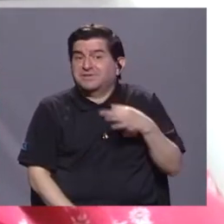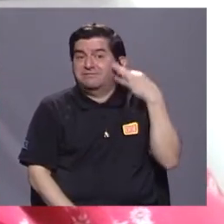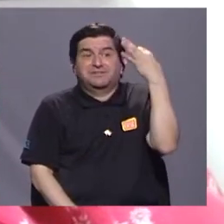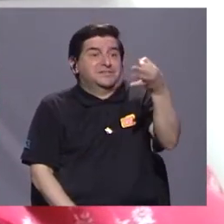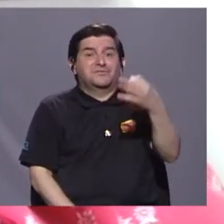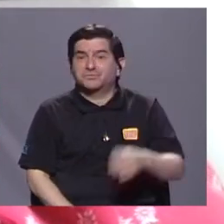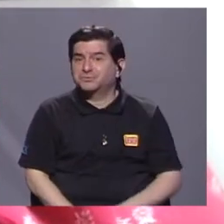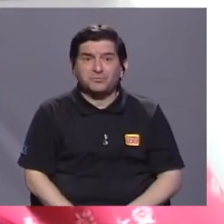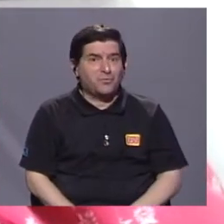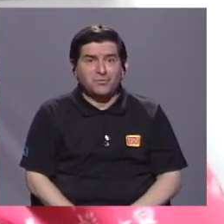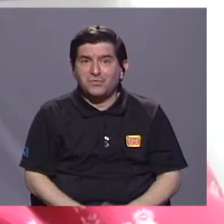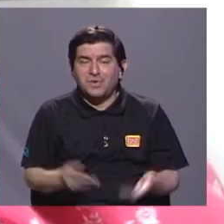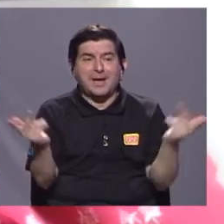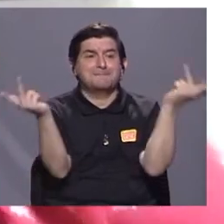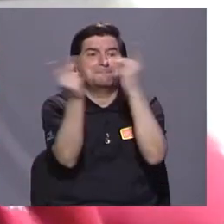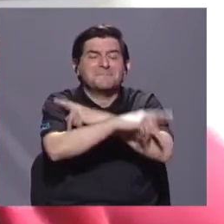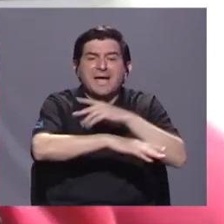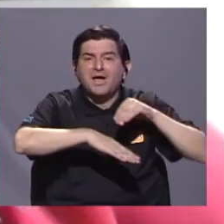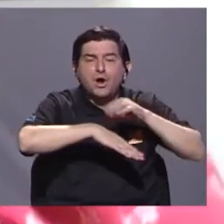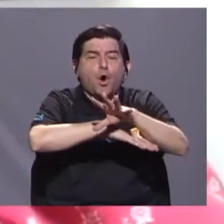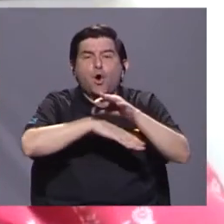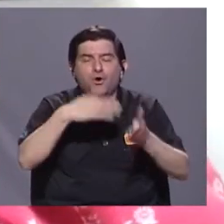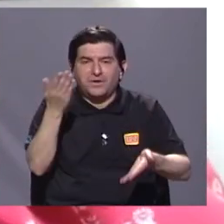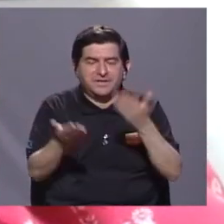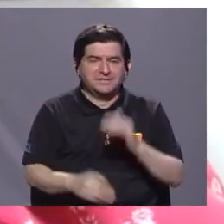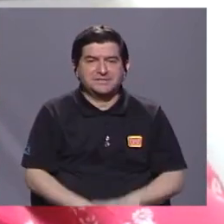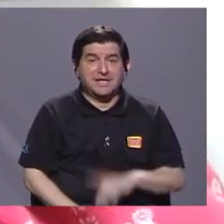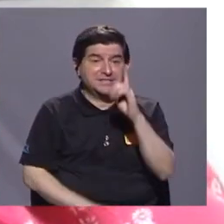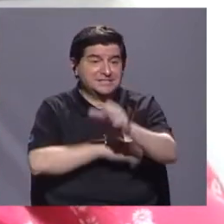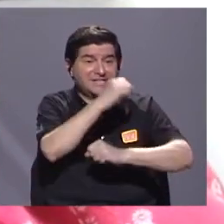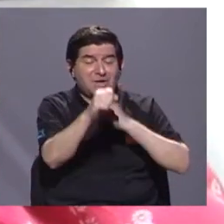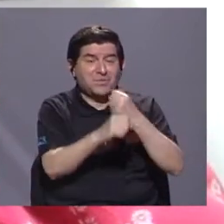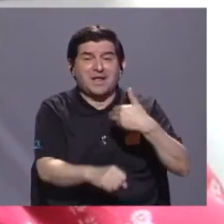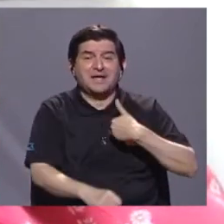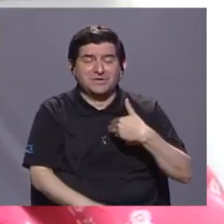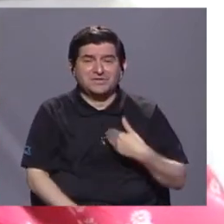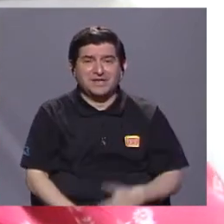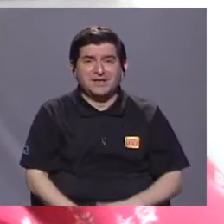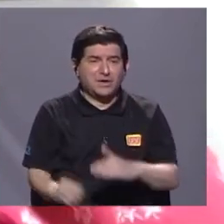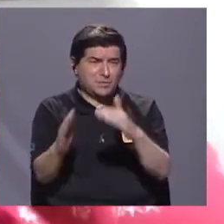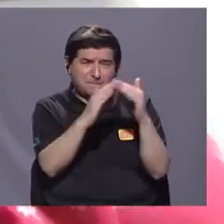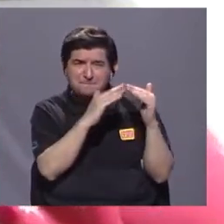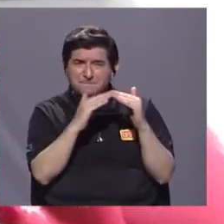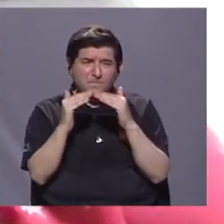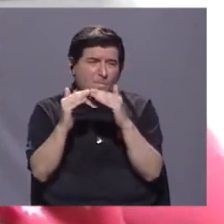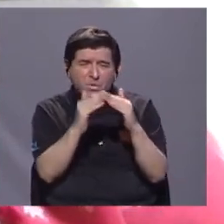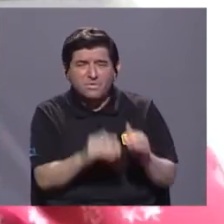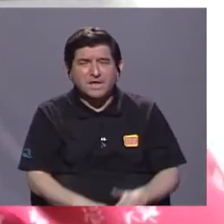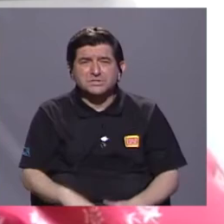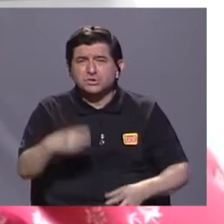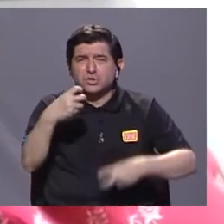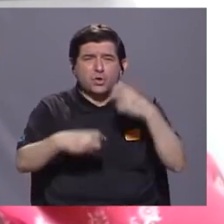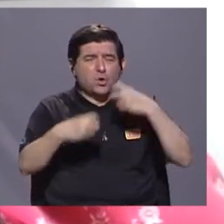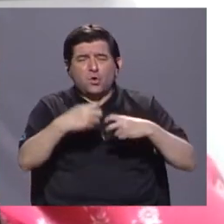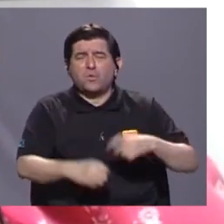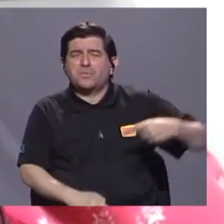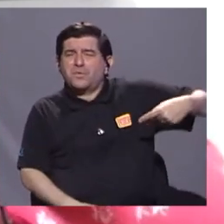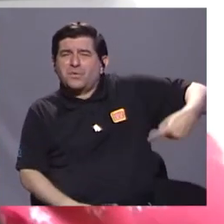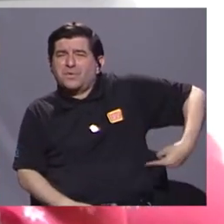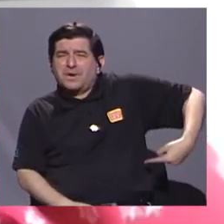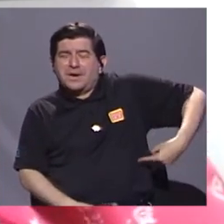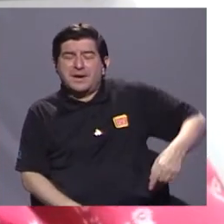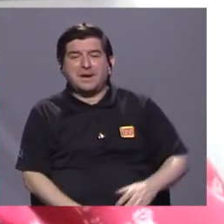van a haber peores secuelas puede ser que en un año tengamos una población con falla renal crónica